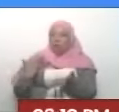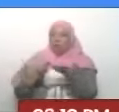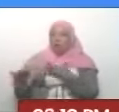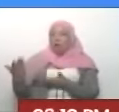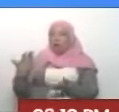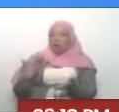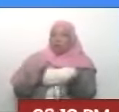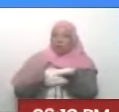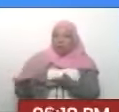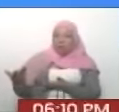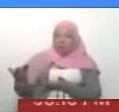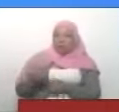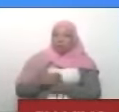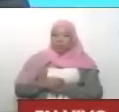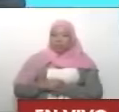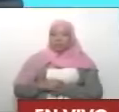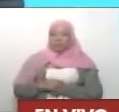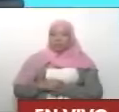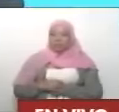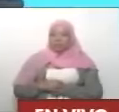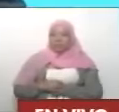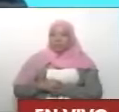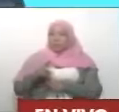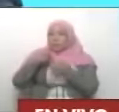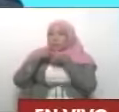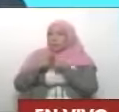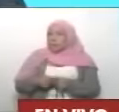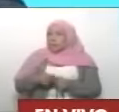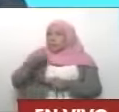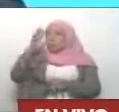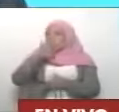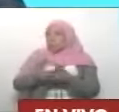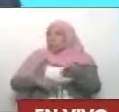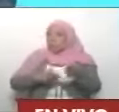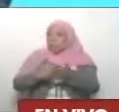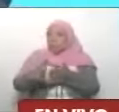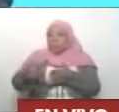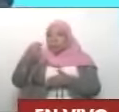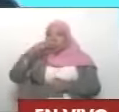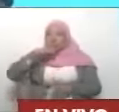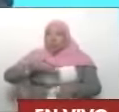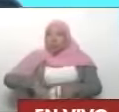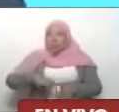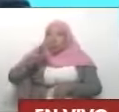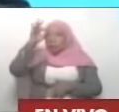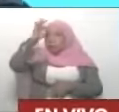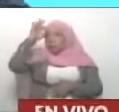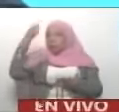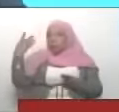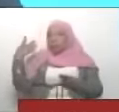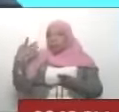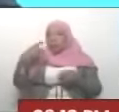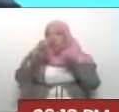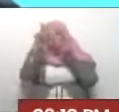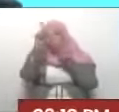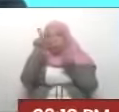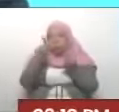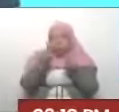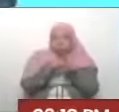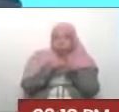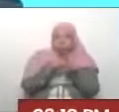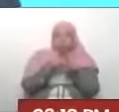invitación. Bueno, nos puso a sacar cuentas a todos, ¿no? Por lo general, desde la historia no sacamos muchas cuentas, más allá de los estudios estadísticos,